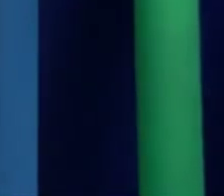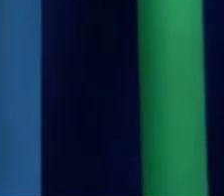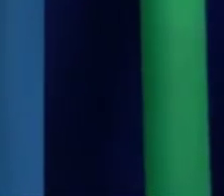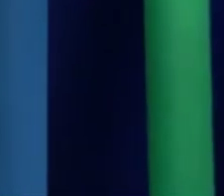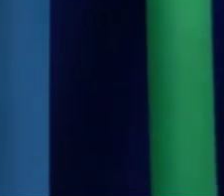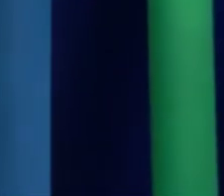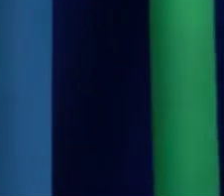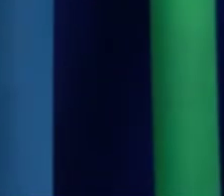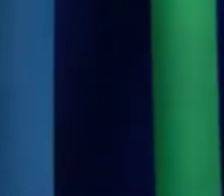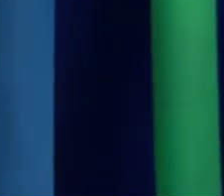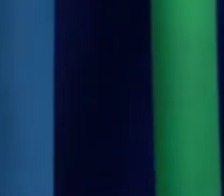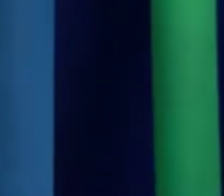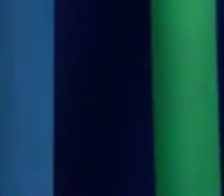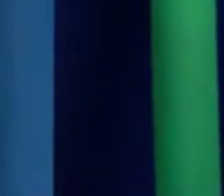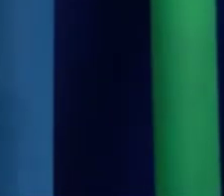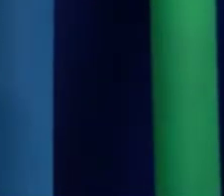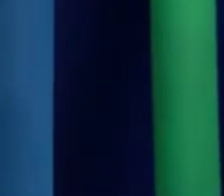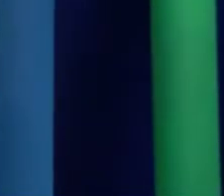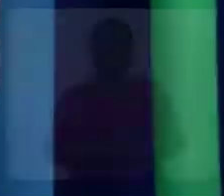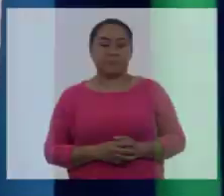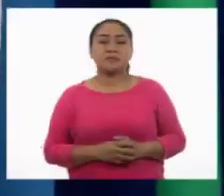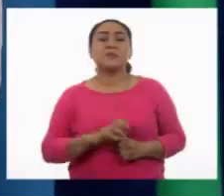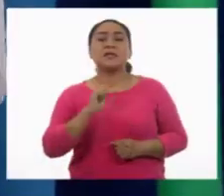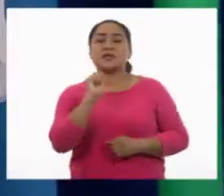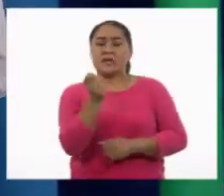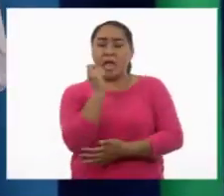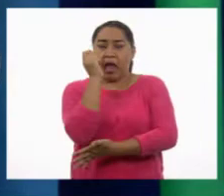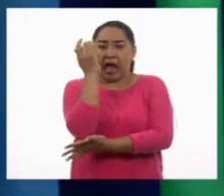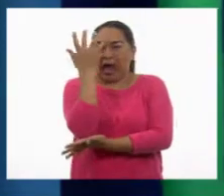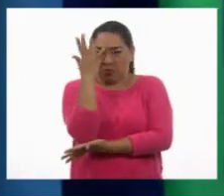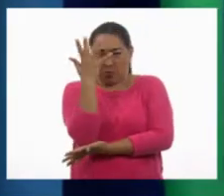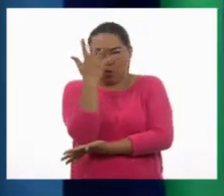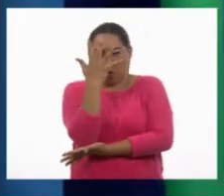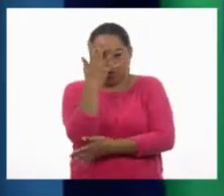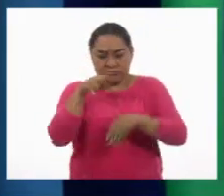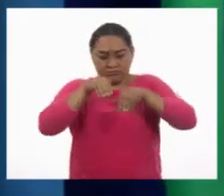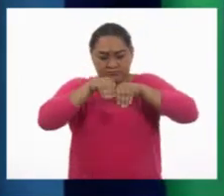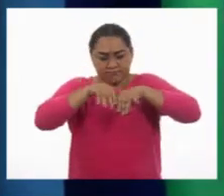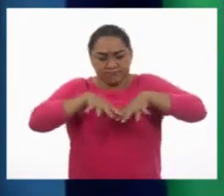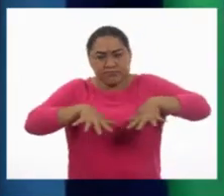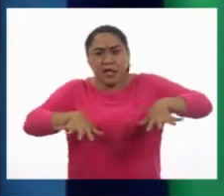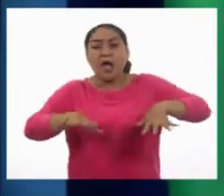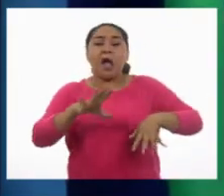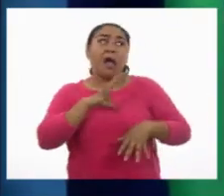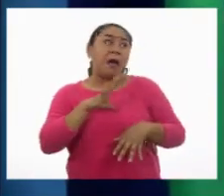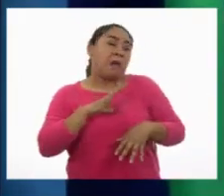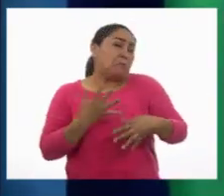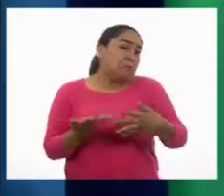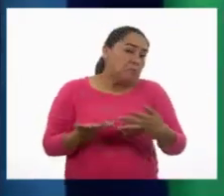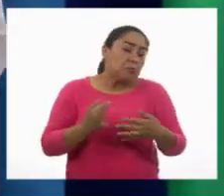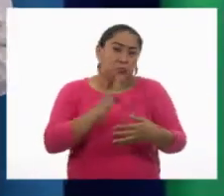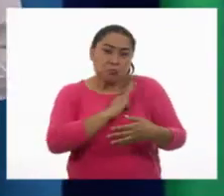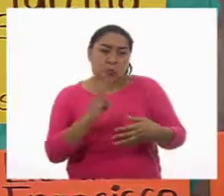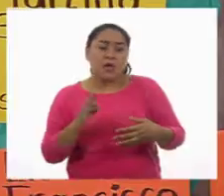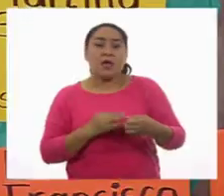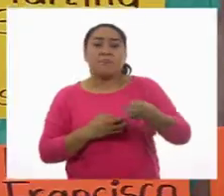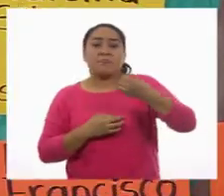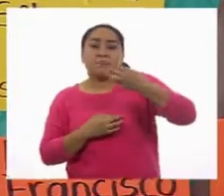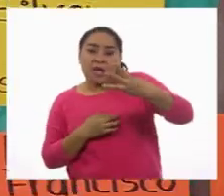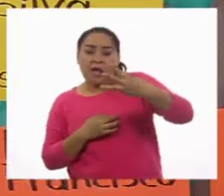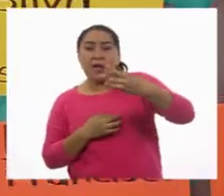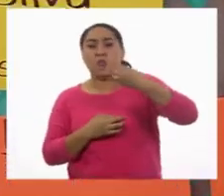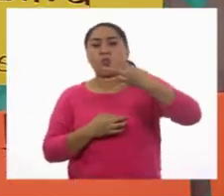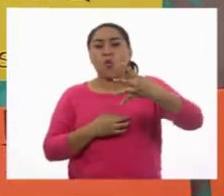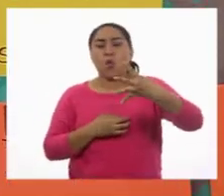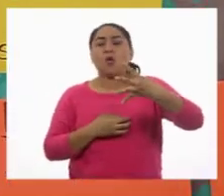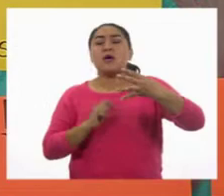pincuajmailisli, cuahuil. El árbol genealógico puede abarcar 3 o 4 niveles,